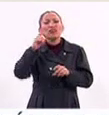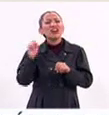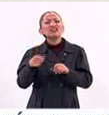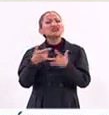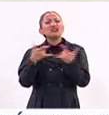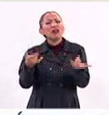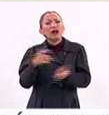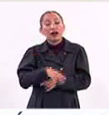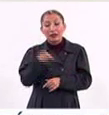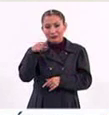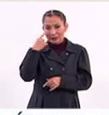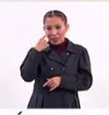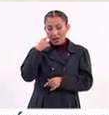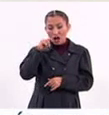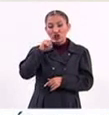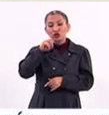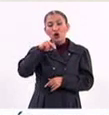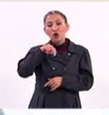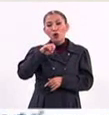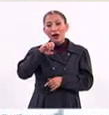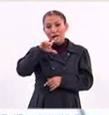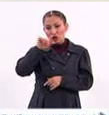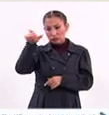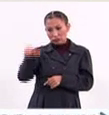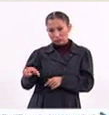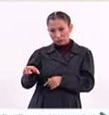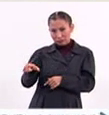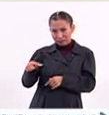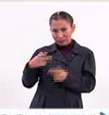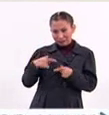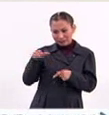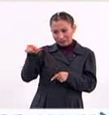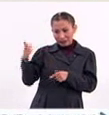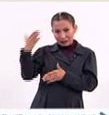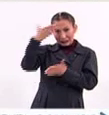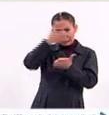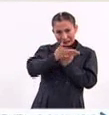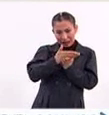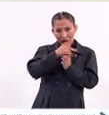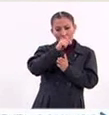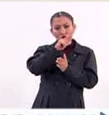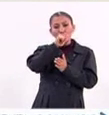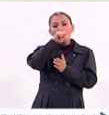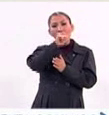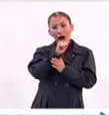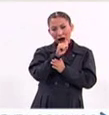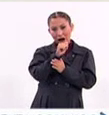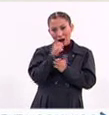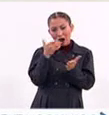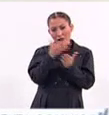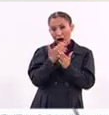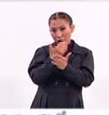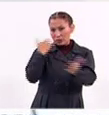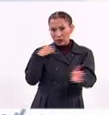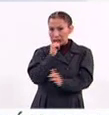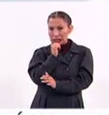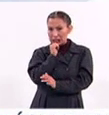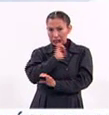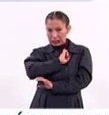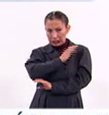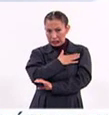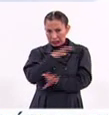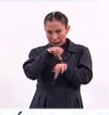trata el tonuello? Pues mira, el tonuello es un personaje que llega a Tula mucho antes de que llegaran